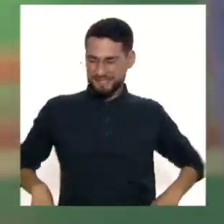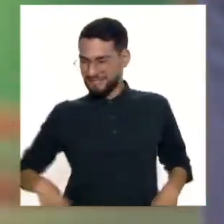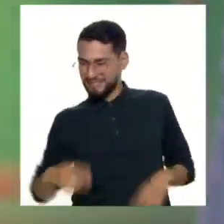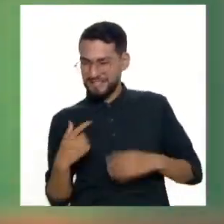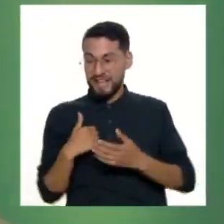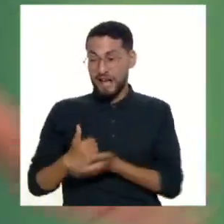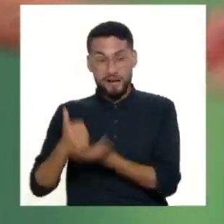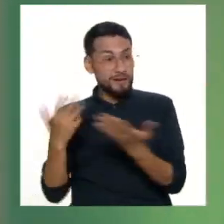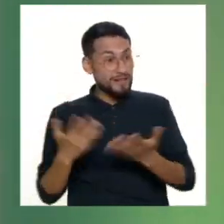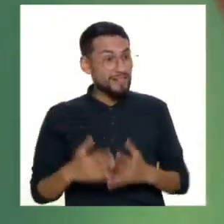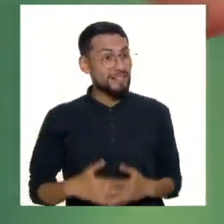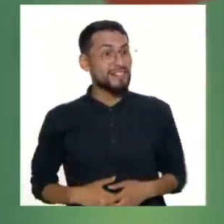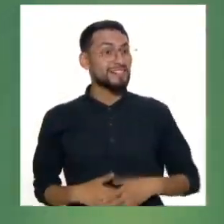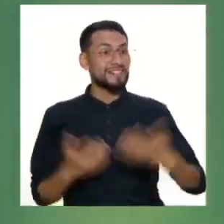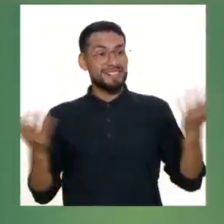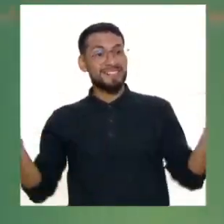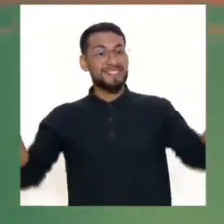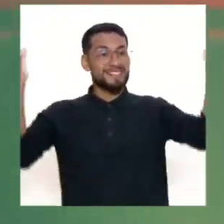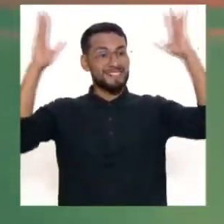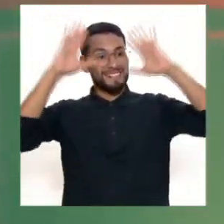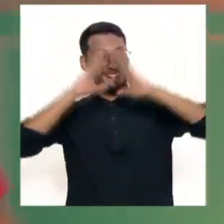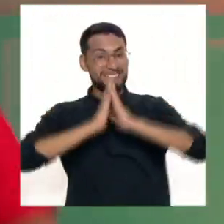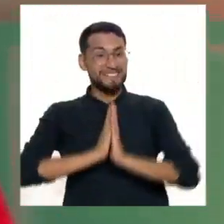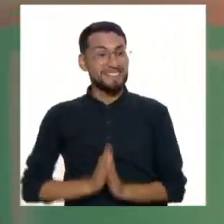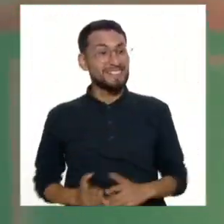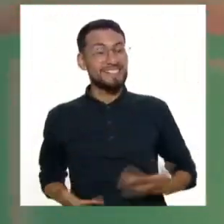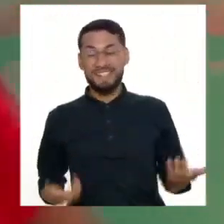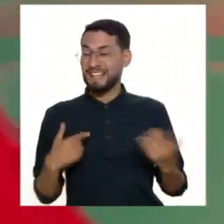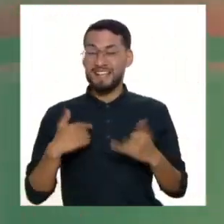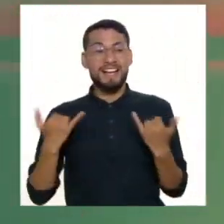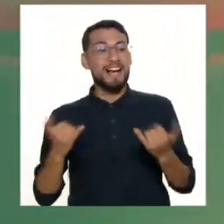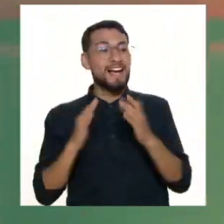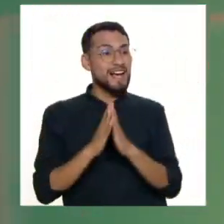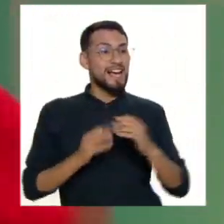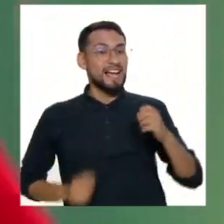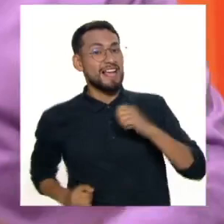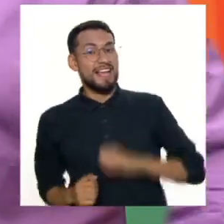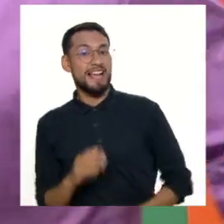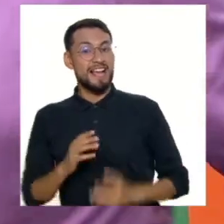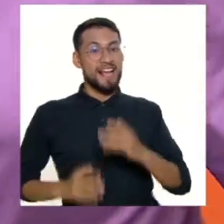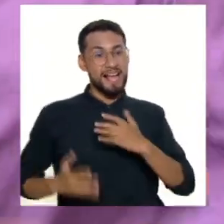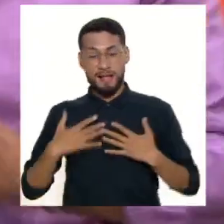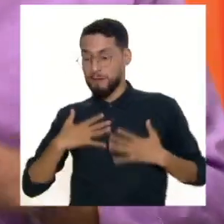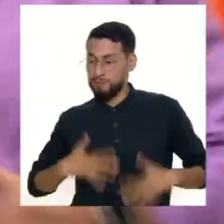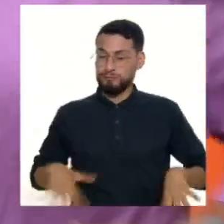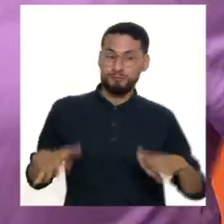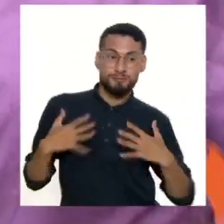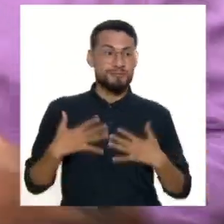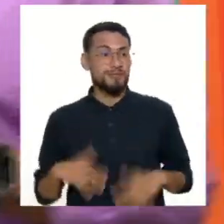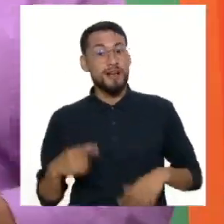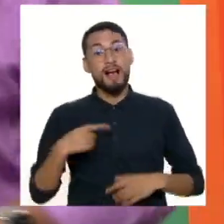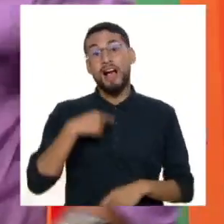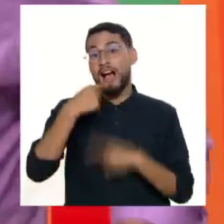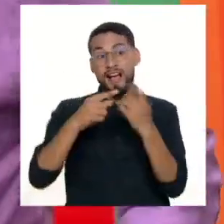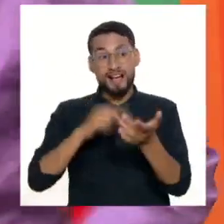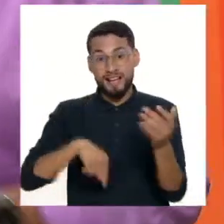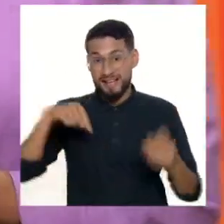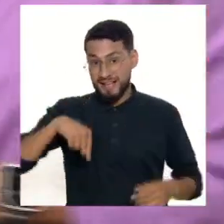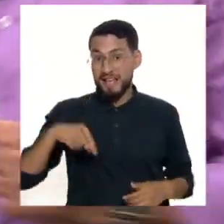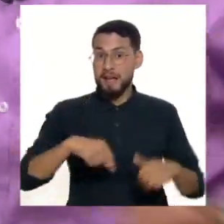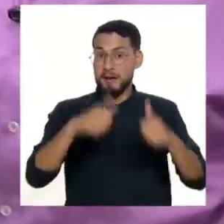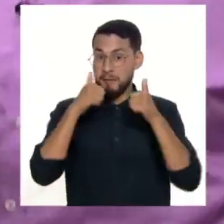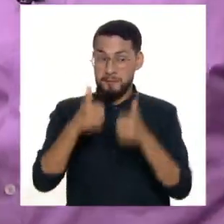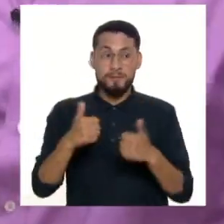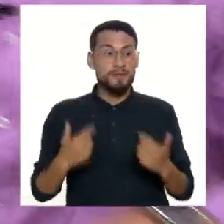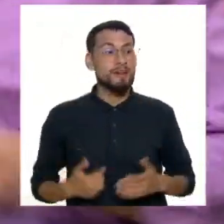No. Por supuesto. Porque lo estoy sintiendo que se agarra la mano. Se va soltando. Se va soltando, ¿ah? Te cuento que acá sí